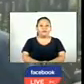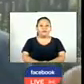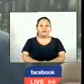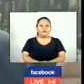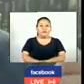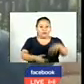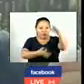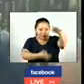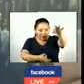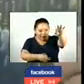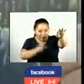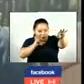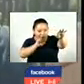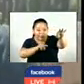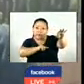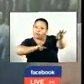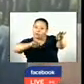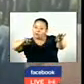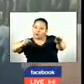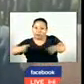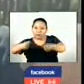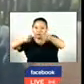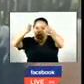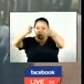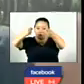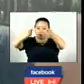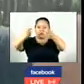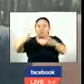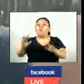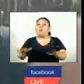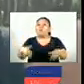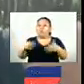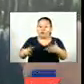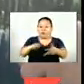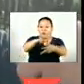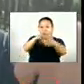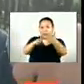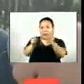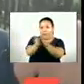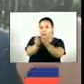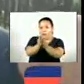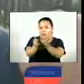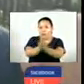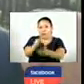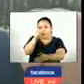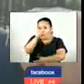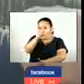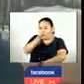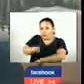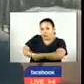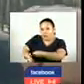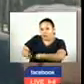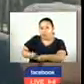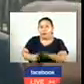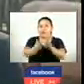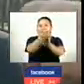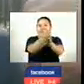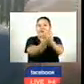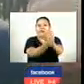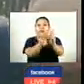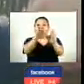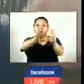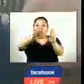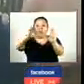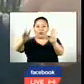Instrucción con detención provisional y se le está acusando por tres delitos de tráfico ilícito del artículo 33 de la ley